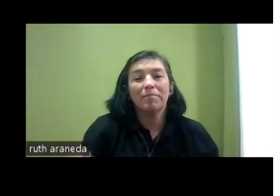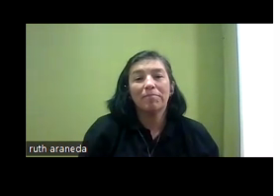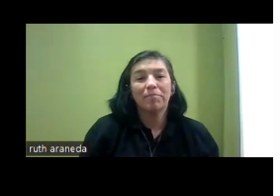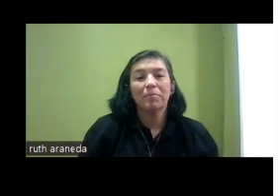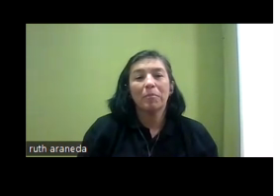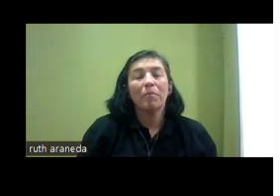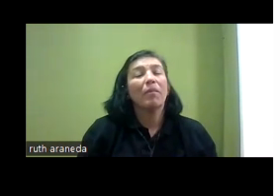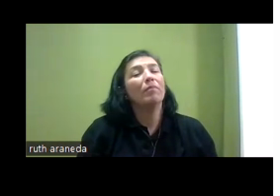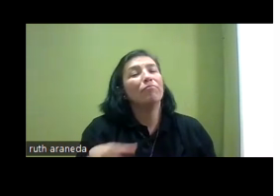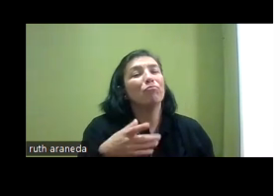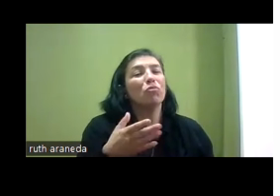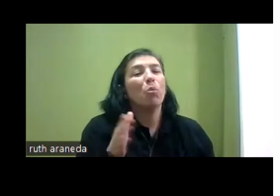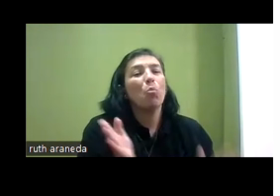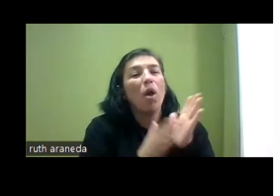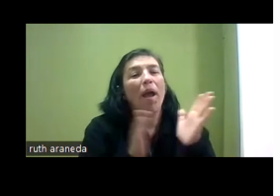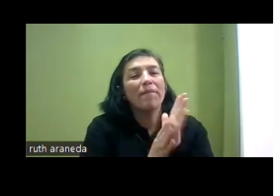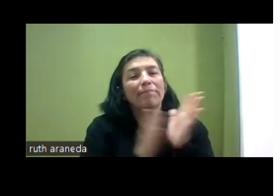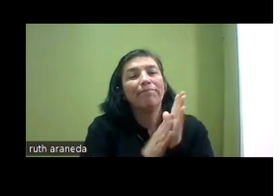información documental